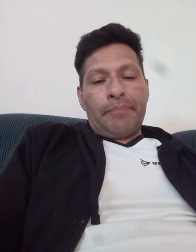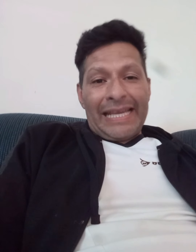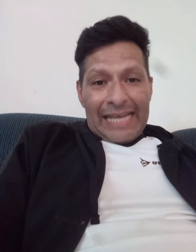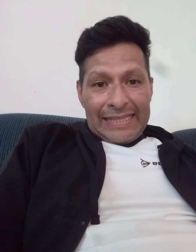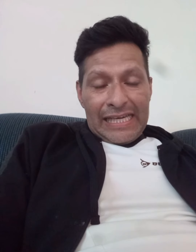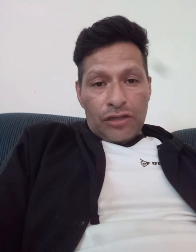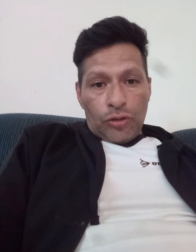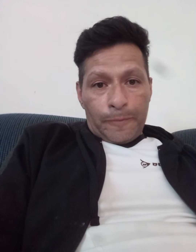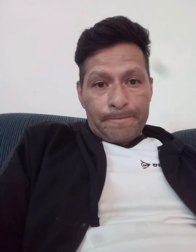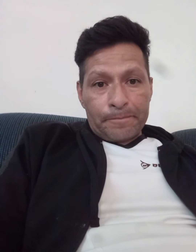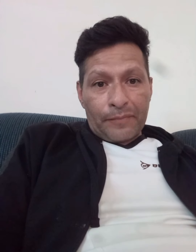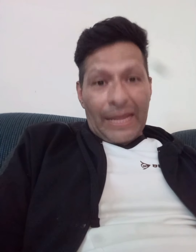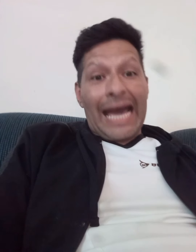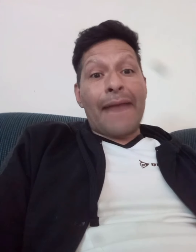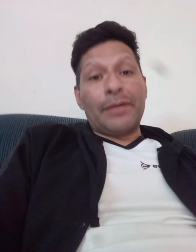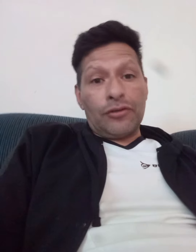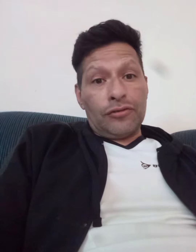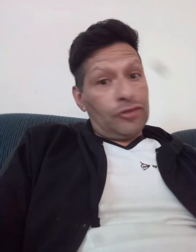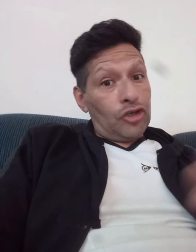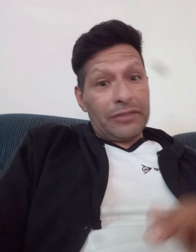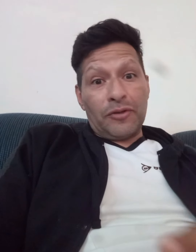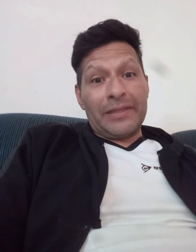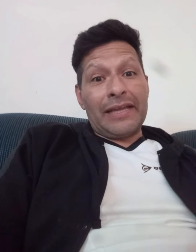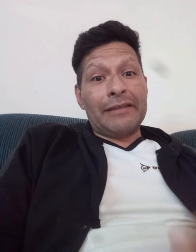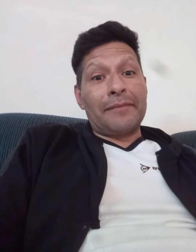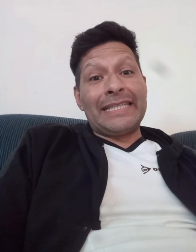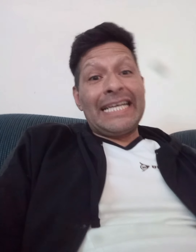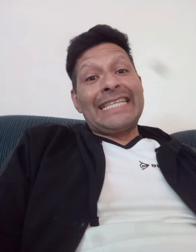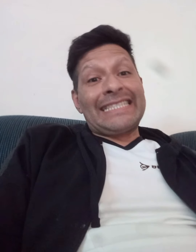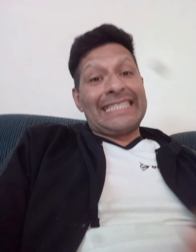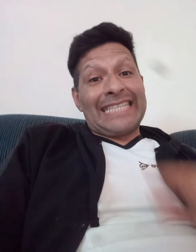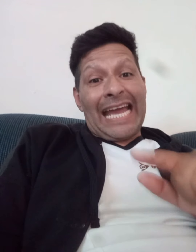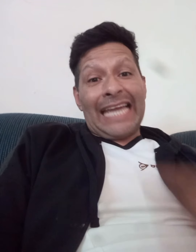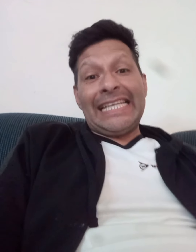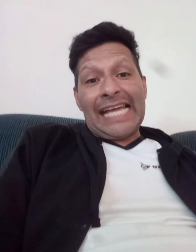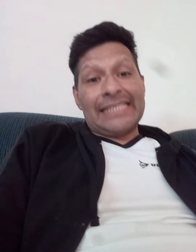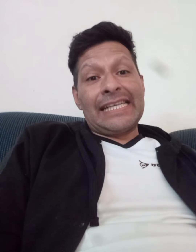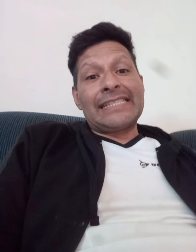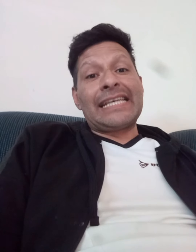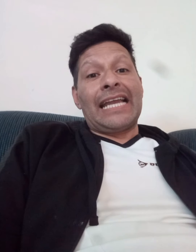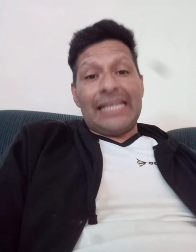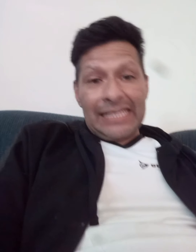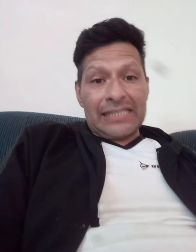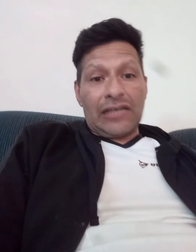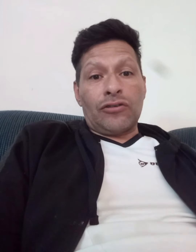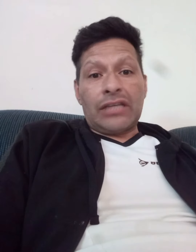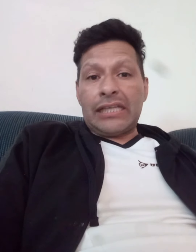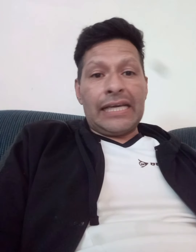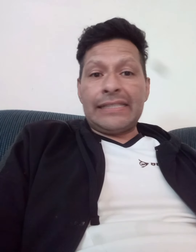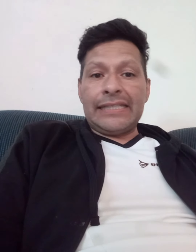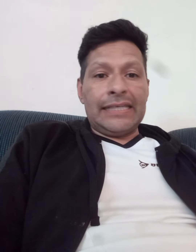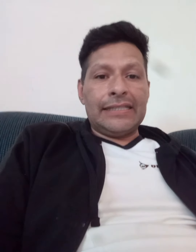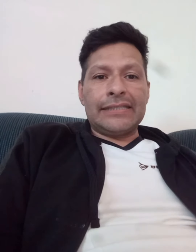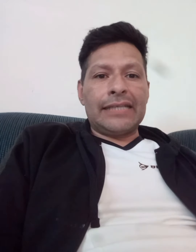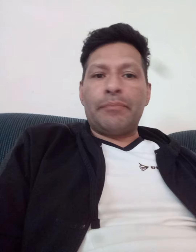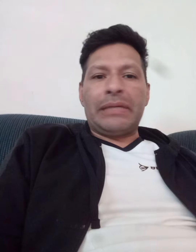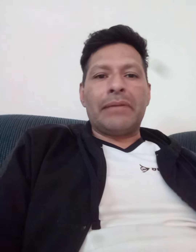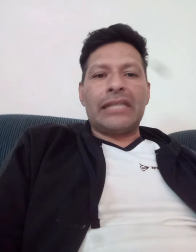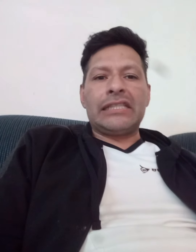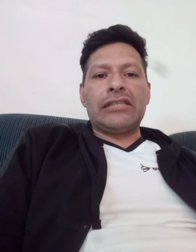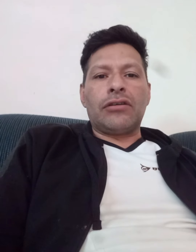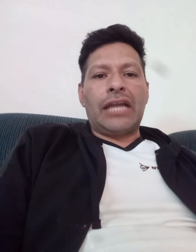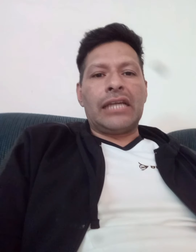y Peña Nieto. Ah, pero no, se me olvidaba también Salinas, Salinas de Gortari. Ese es